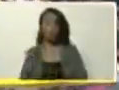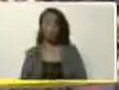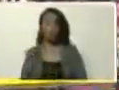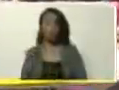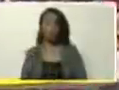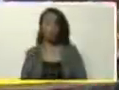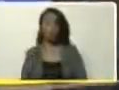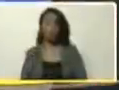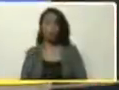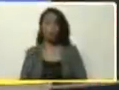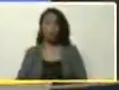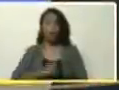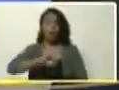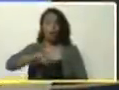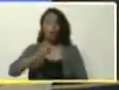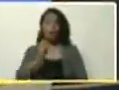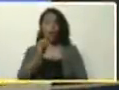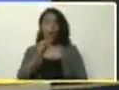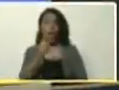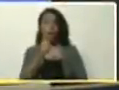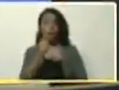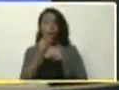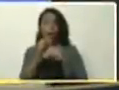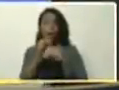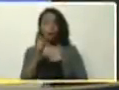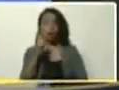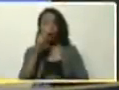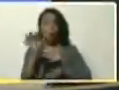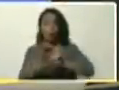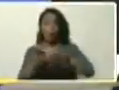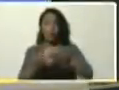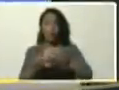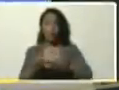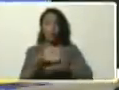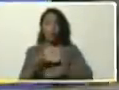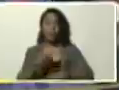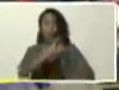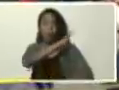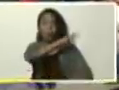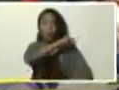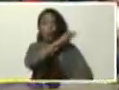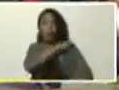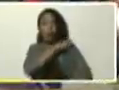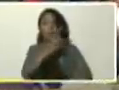A Jonathan Herrera, del municipio Urdaneta.